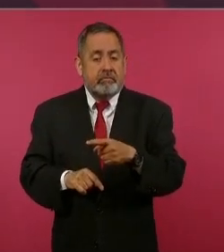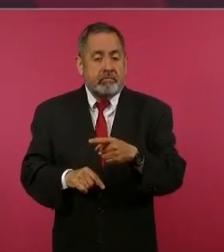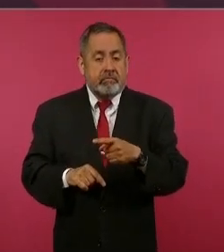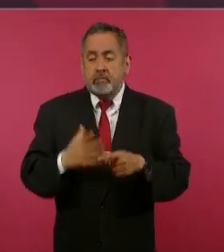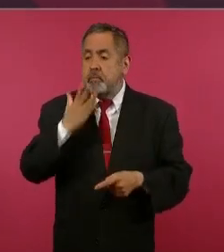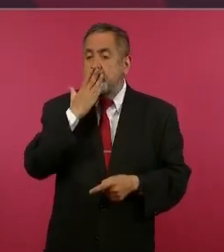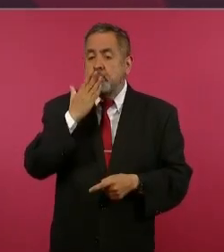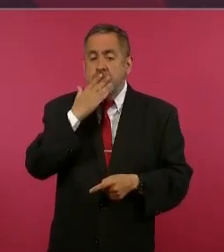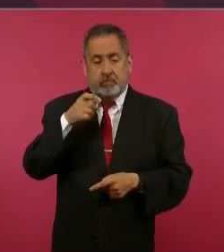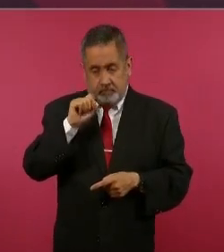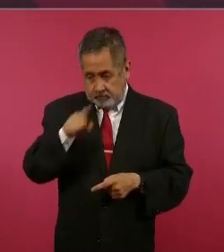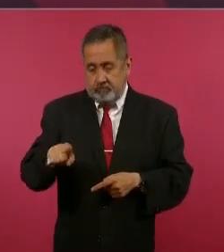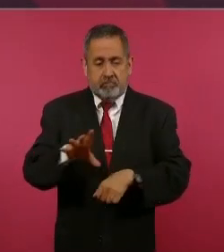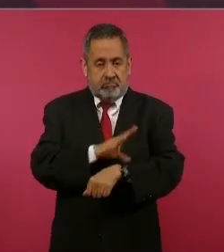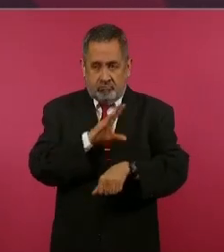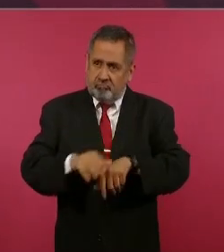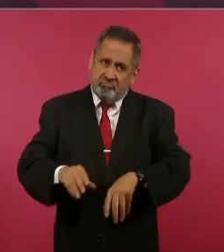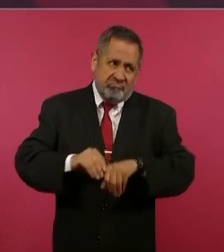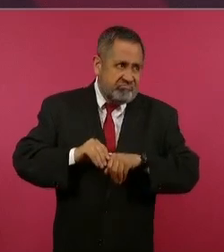Sonora,